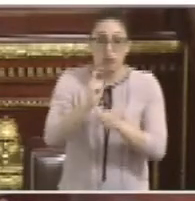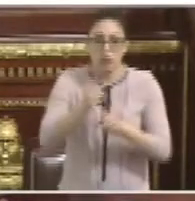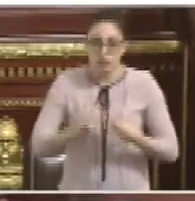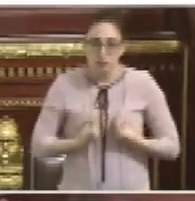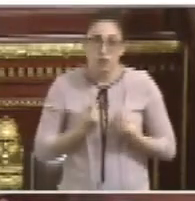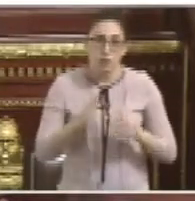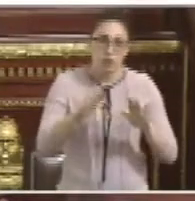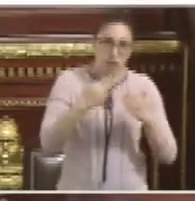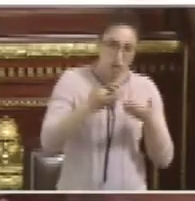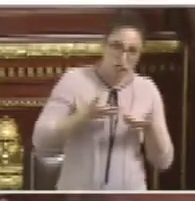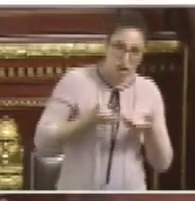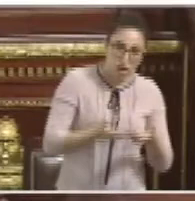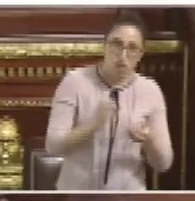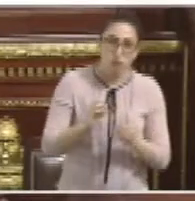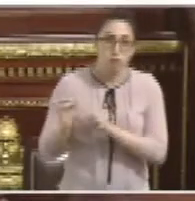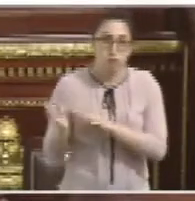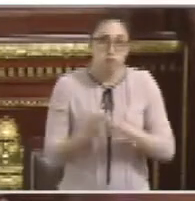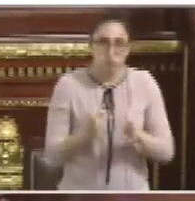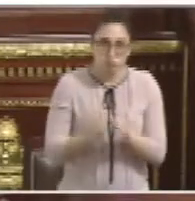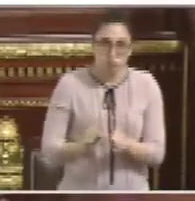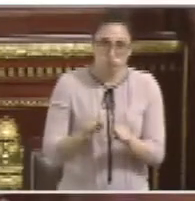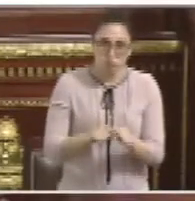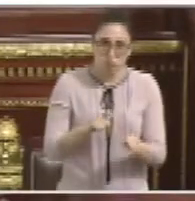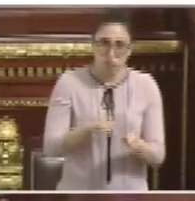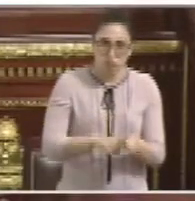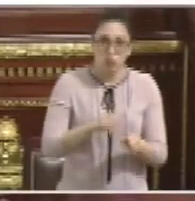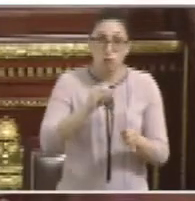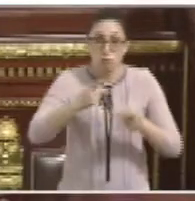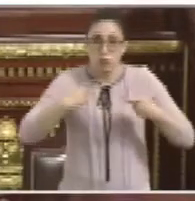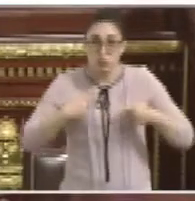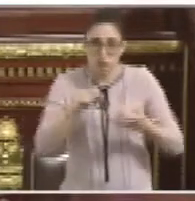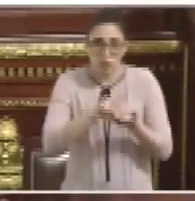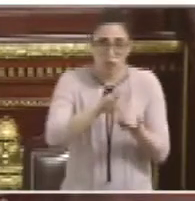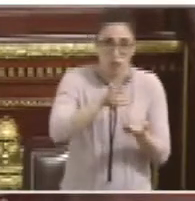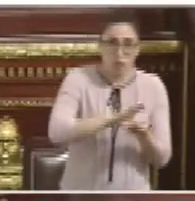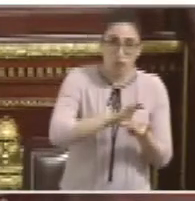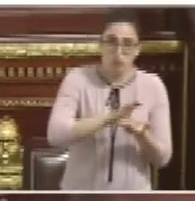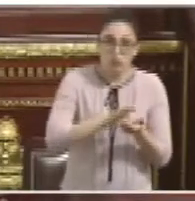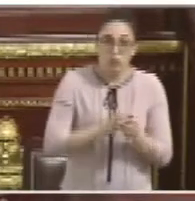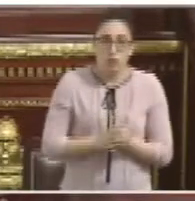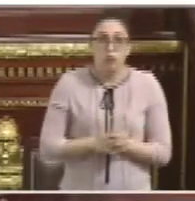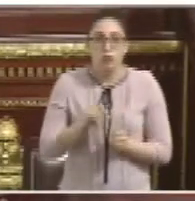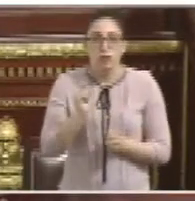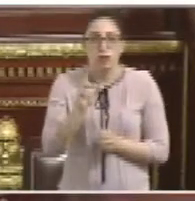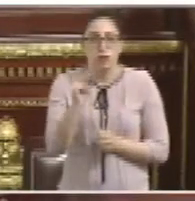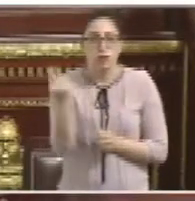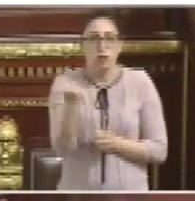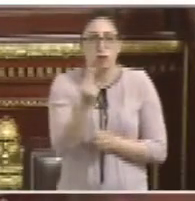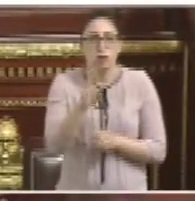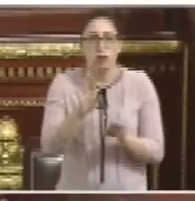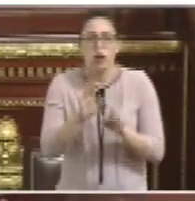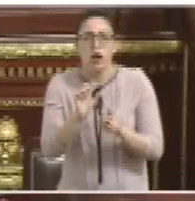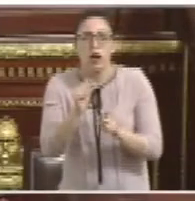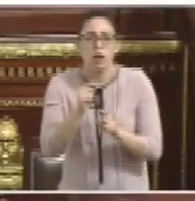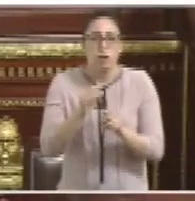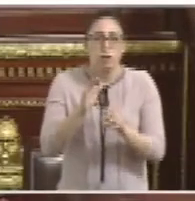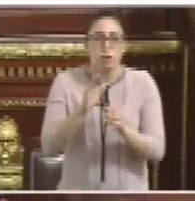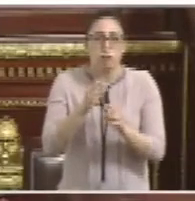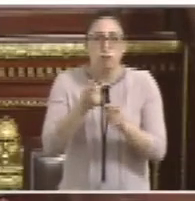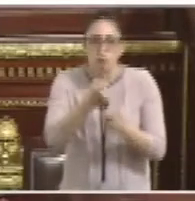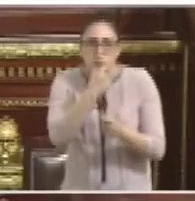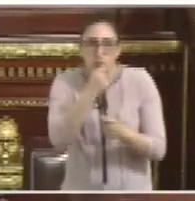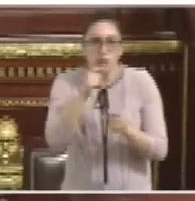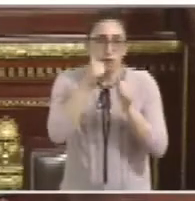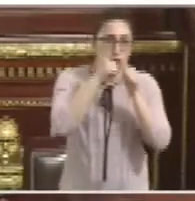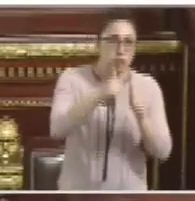calle o abandono social con discapacidad psicosocial leve, que no requieran tratamiento especializado, y en